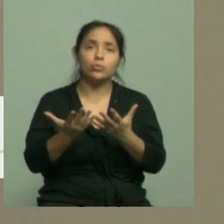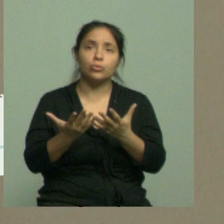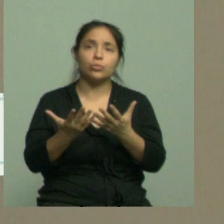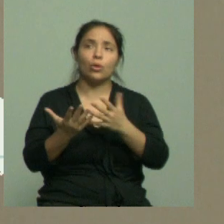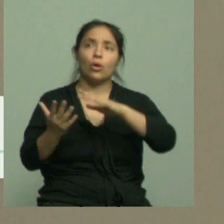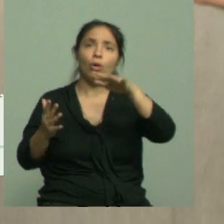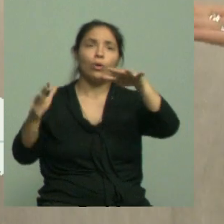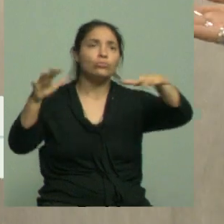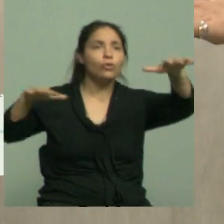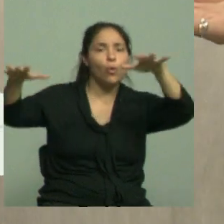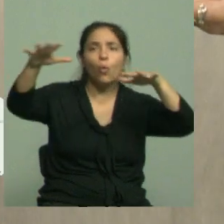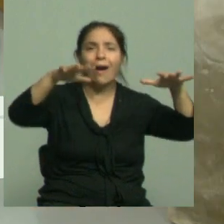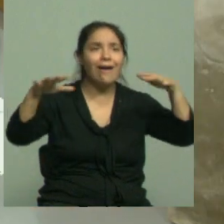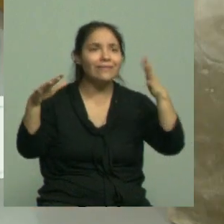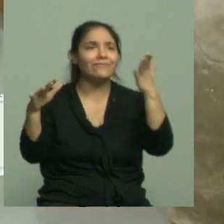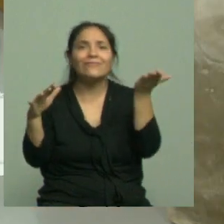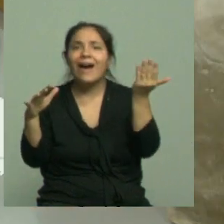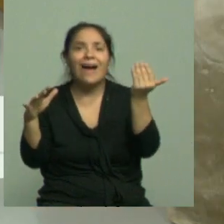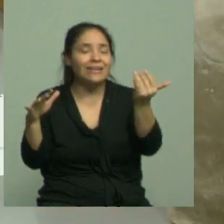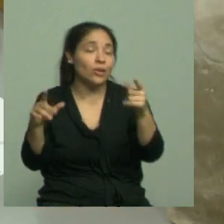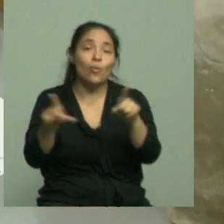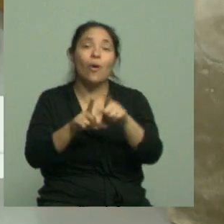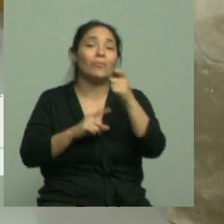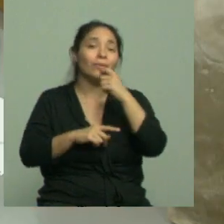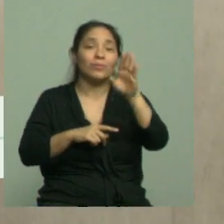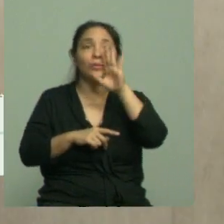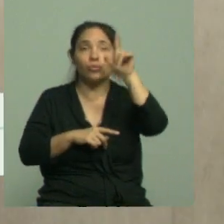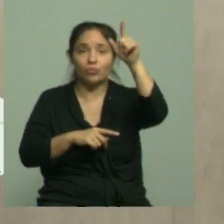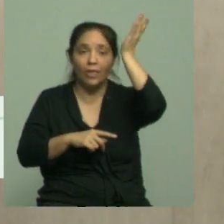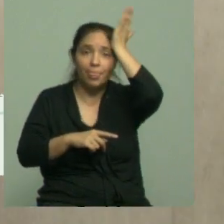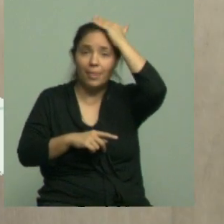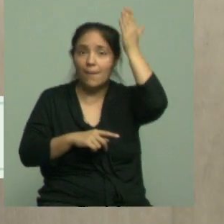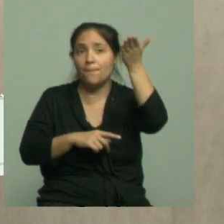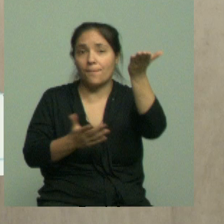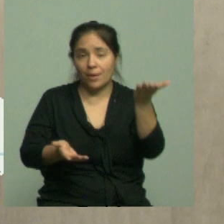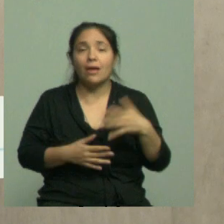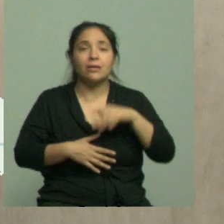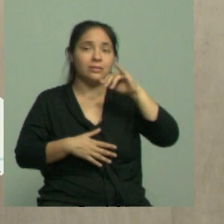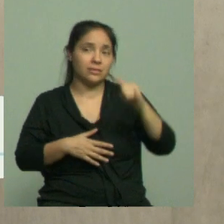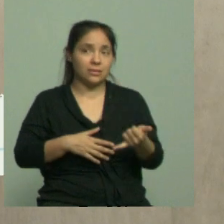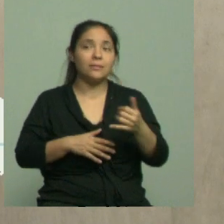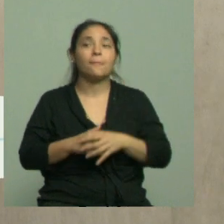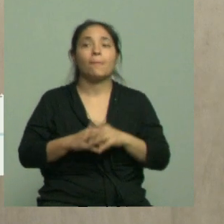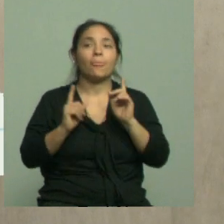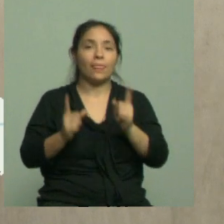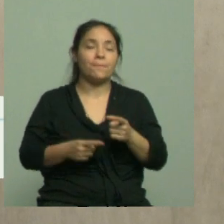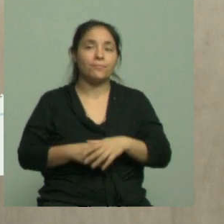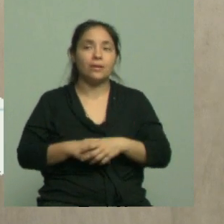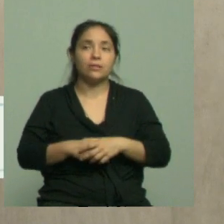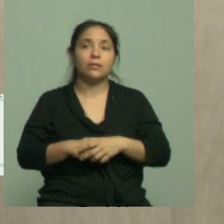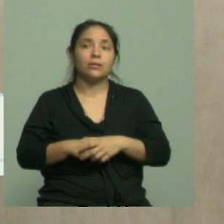líderes. Sí. Bueno, Estados Unidos con Trump también es otro reflejo, ¿no? Bueno, un poco también este resultado, esta constante de las derrotas